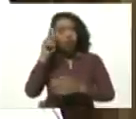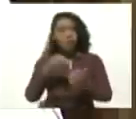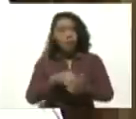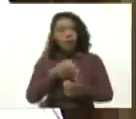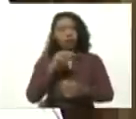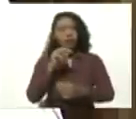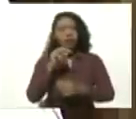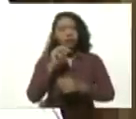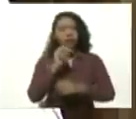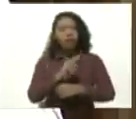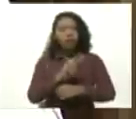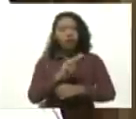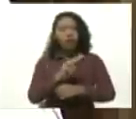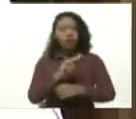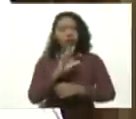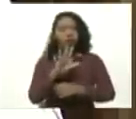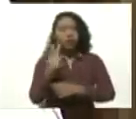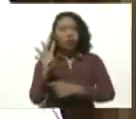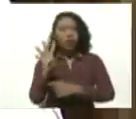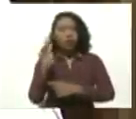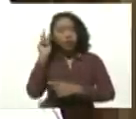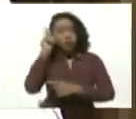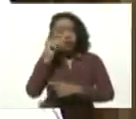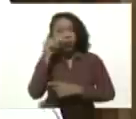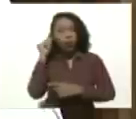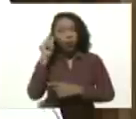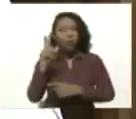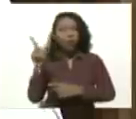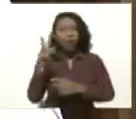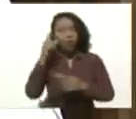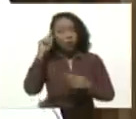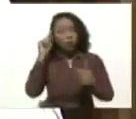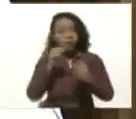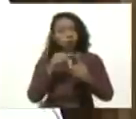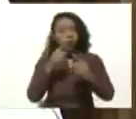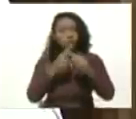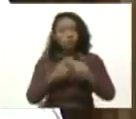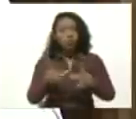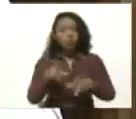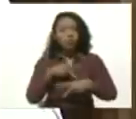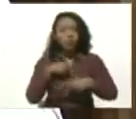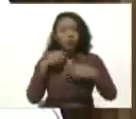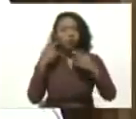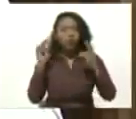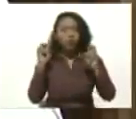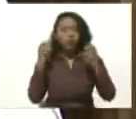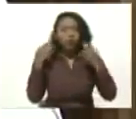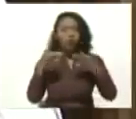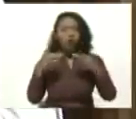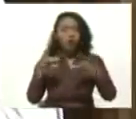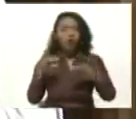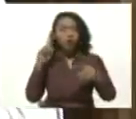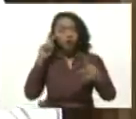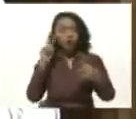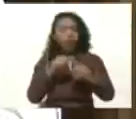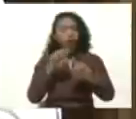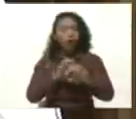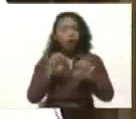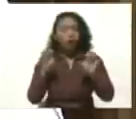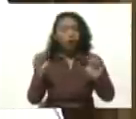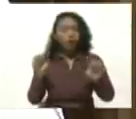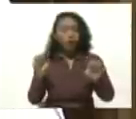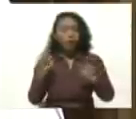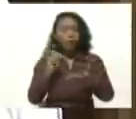2.754 profesores y profesoras con el objetivo de asumir la nueva normalidad, la nueva presencialidad desde una perspectiva donde la educación en